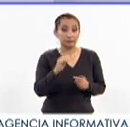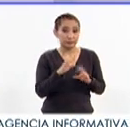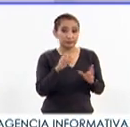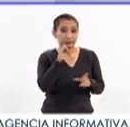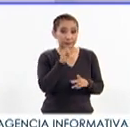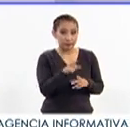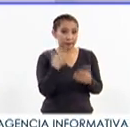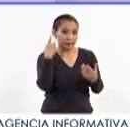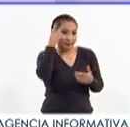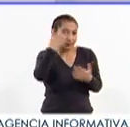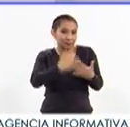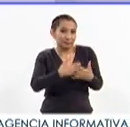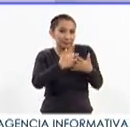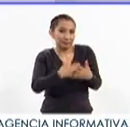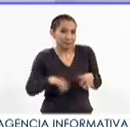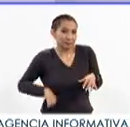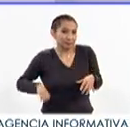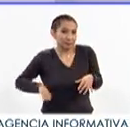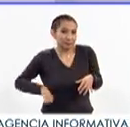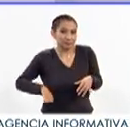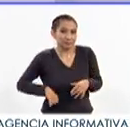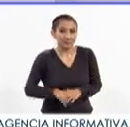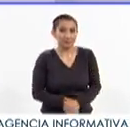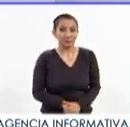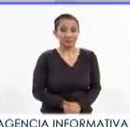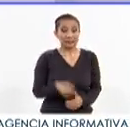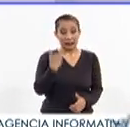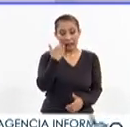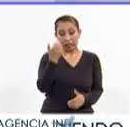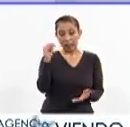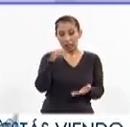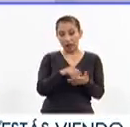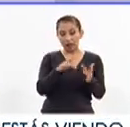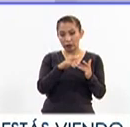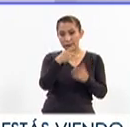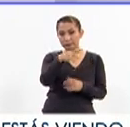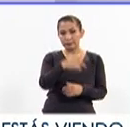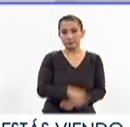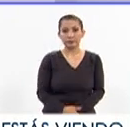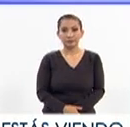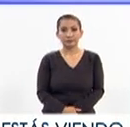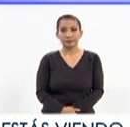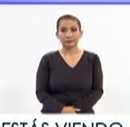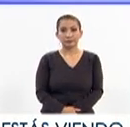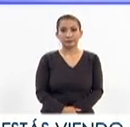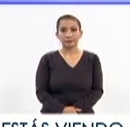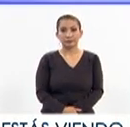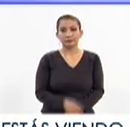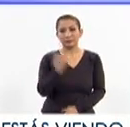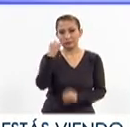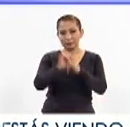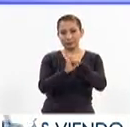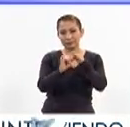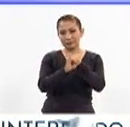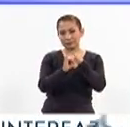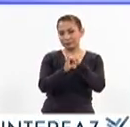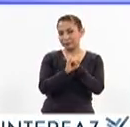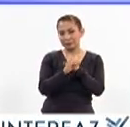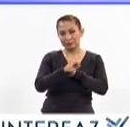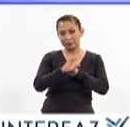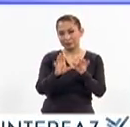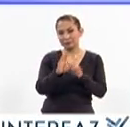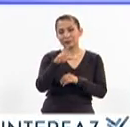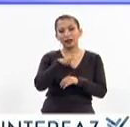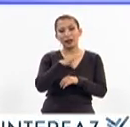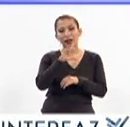supuesto, también los empresarios que hayan visto esta entrevista y tengan ganas de ponerse en contacto con ustedes. Bueno, una plataforma es en nuestra página